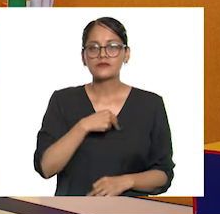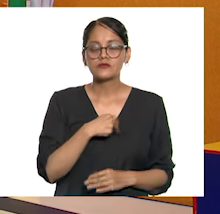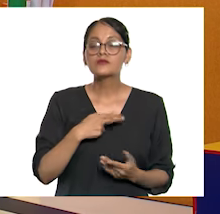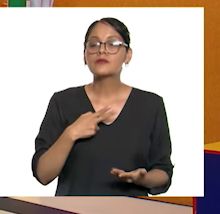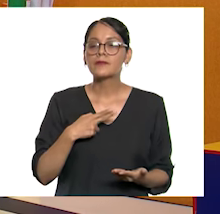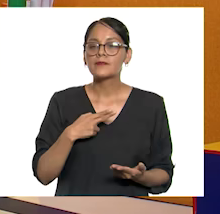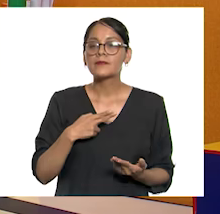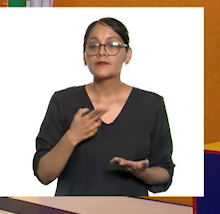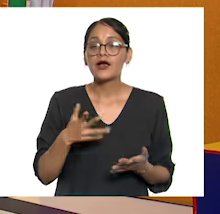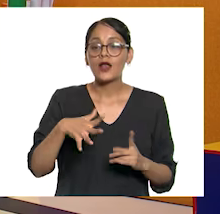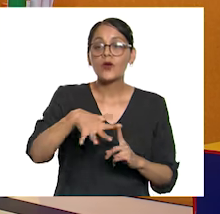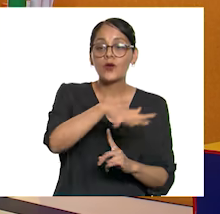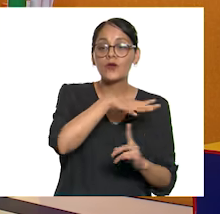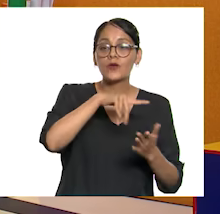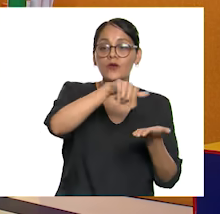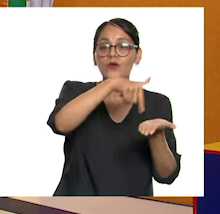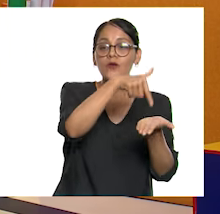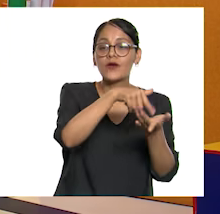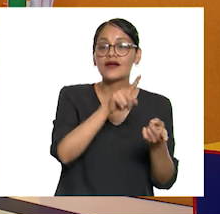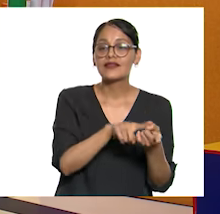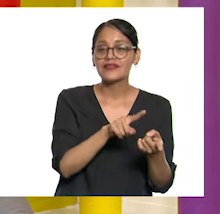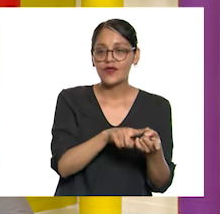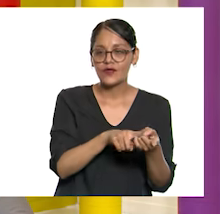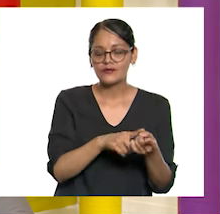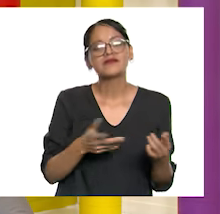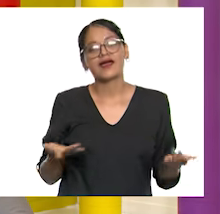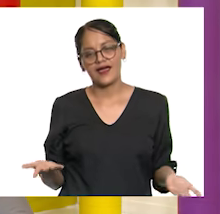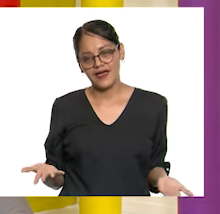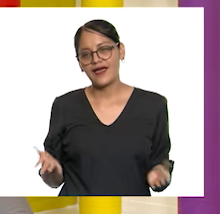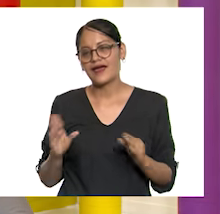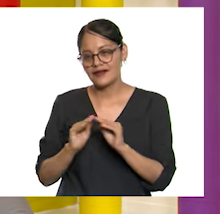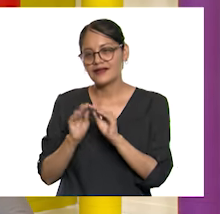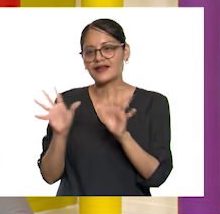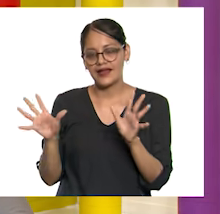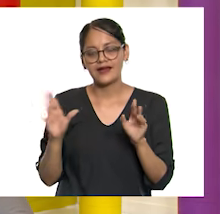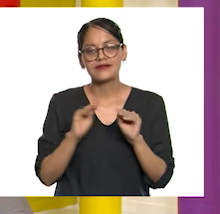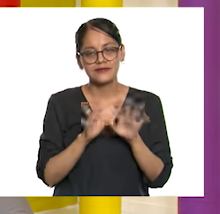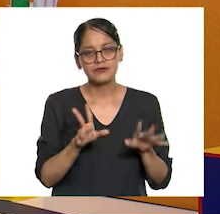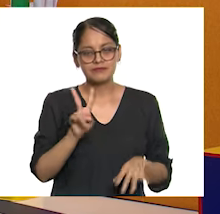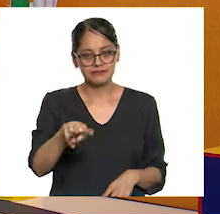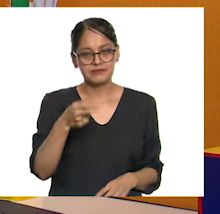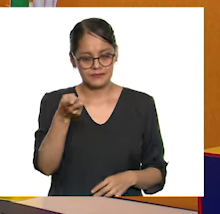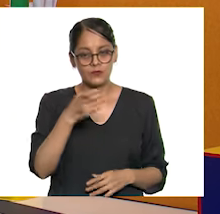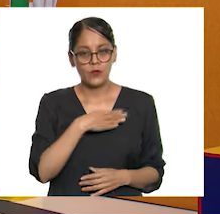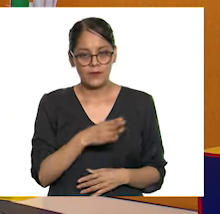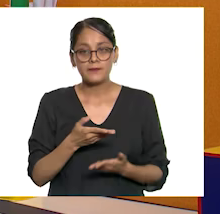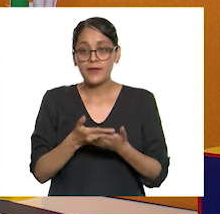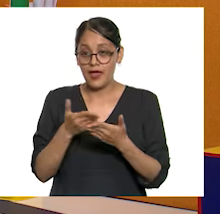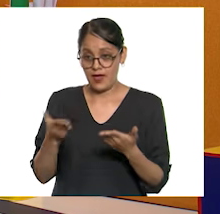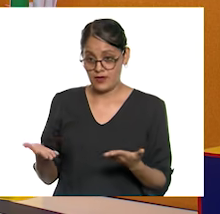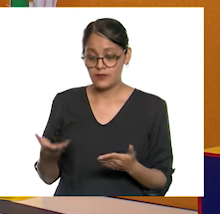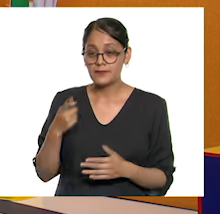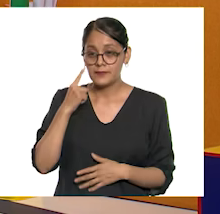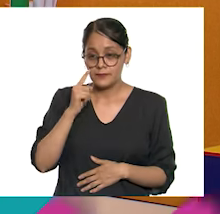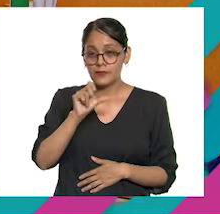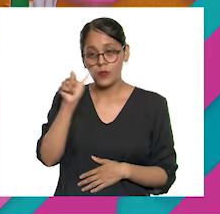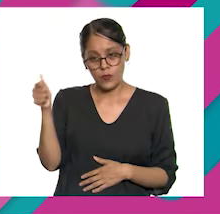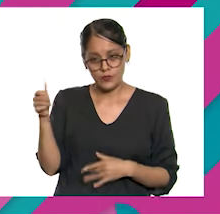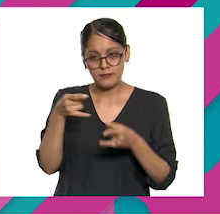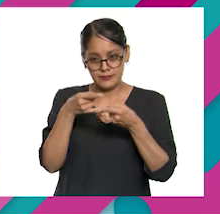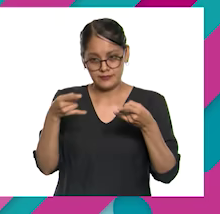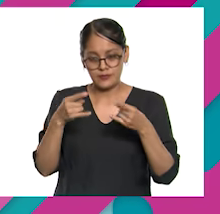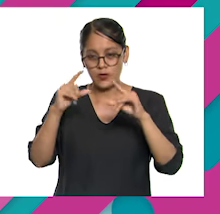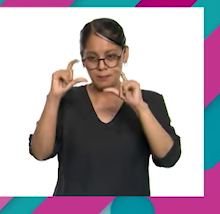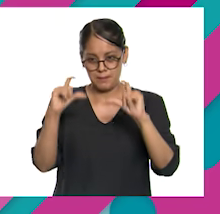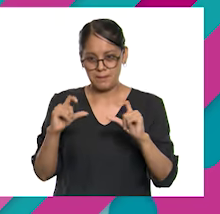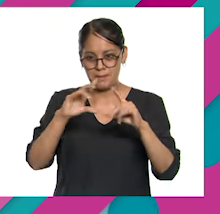los escenarios también. Ah, claro. Así es. Bueno, ¿te parece si pasamos a la segunda ficha?